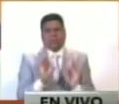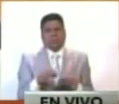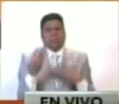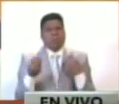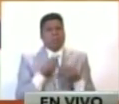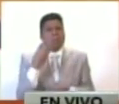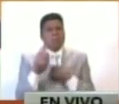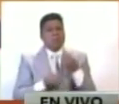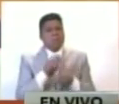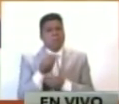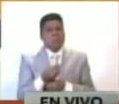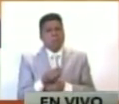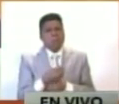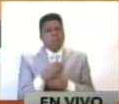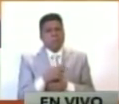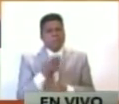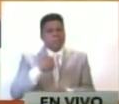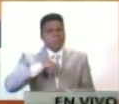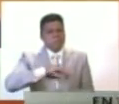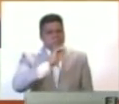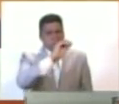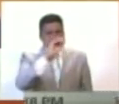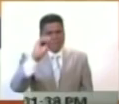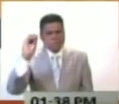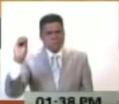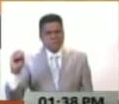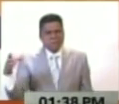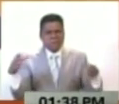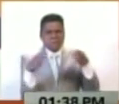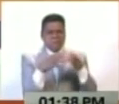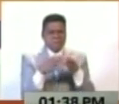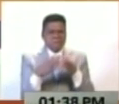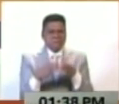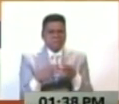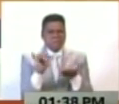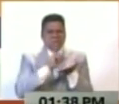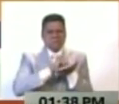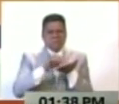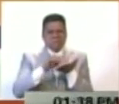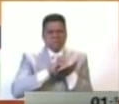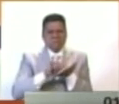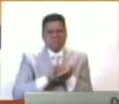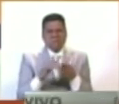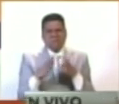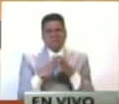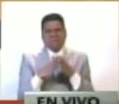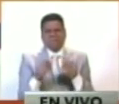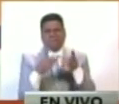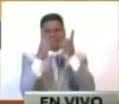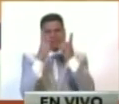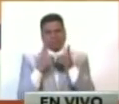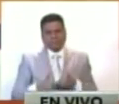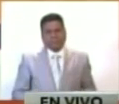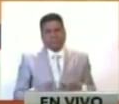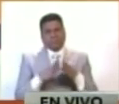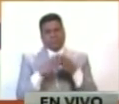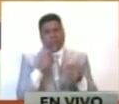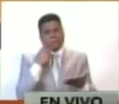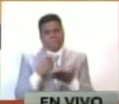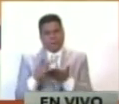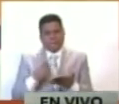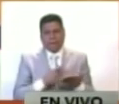su actuación. Nosotros ya hemos llamado a una reunión del Buró en Nueva York para que todas esas decisiones, para que todas esas